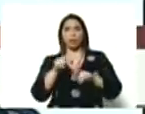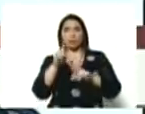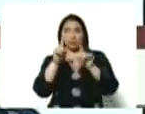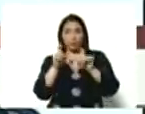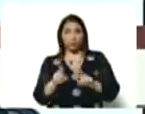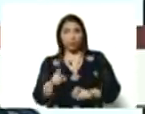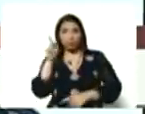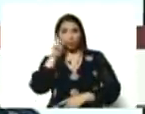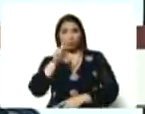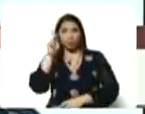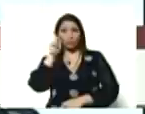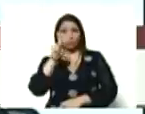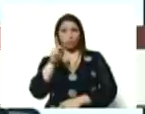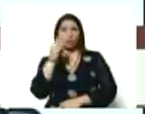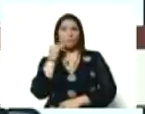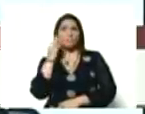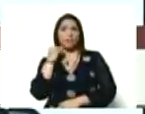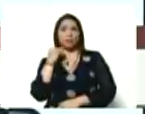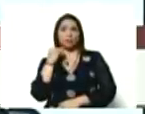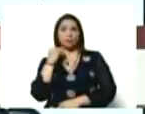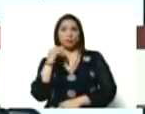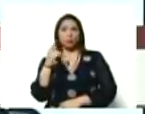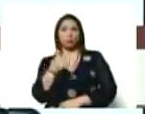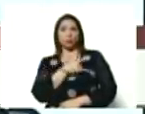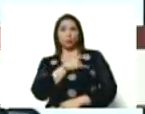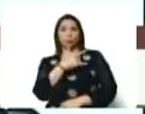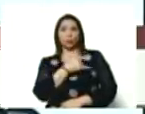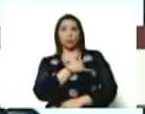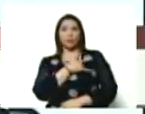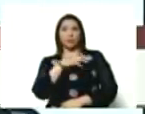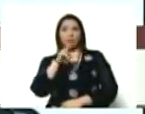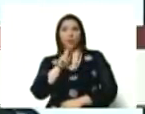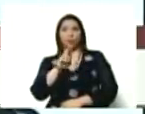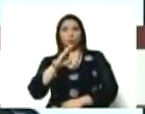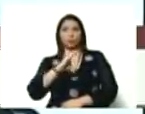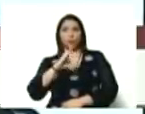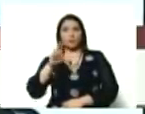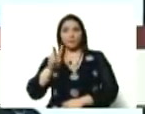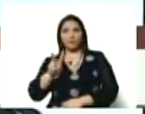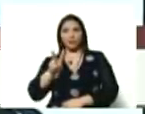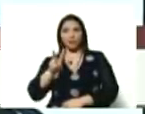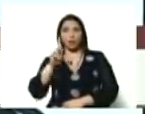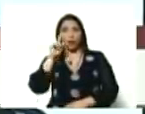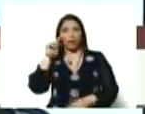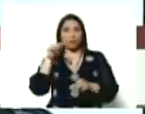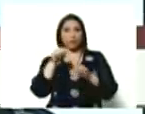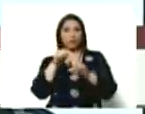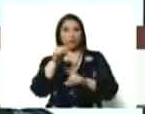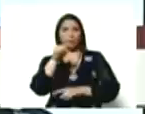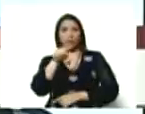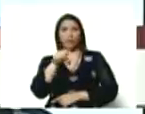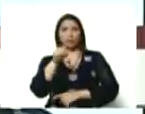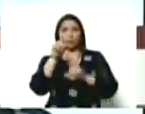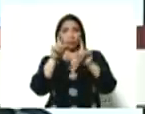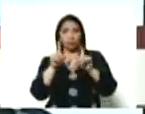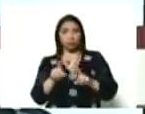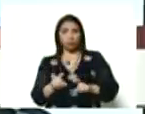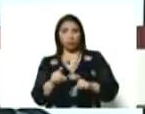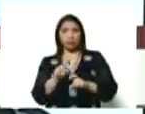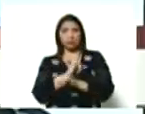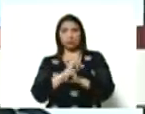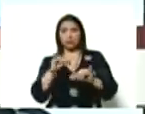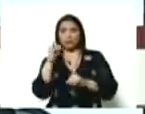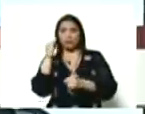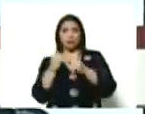profesores expertos de la Universidad Central de Venezuela. Y el objetivo de esta auditoría, una vez que finaliza el proceso de